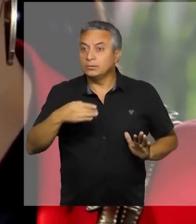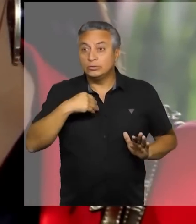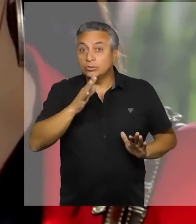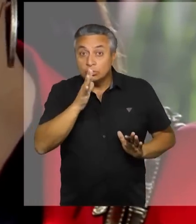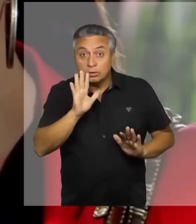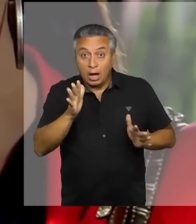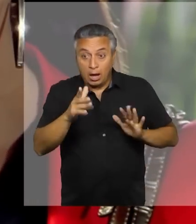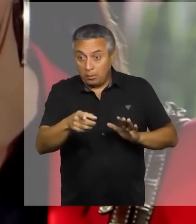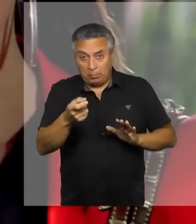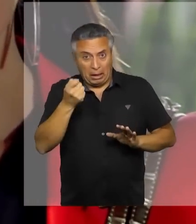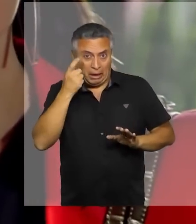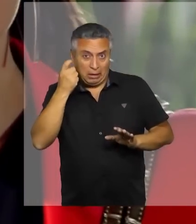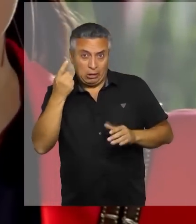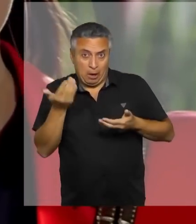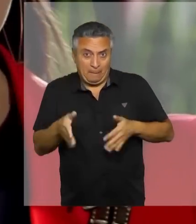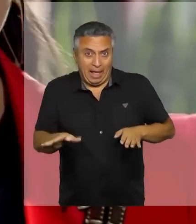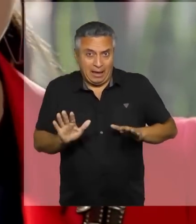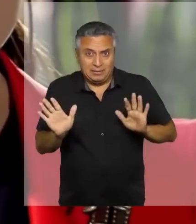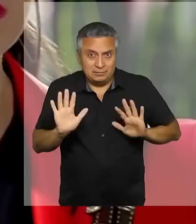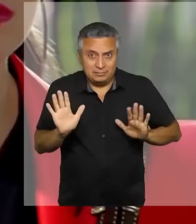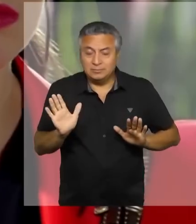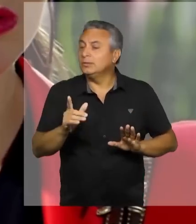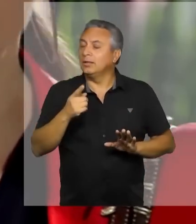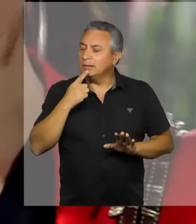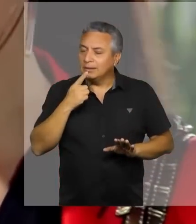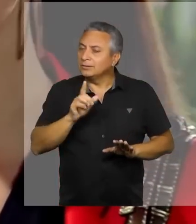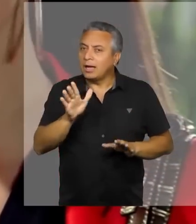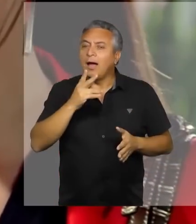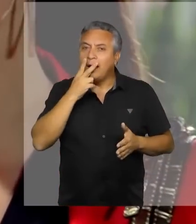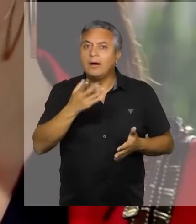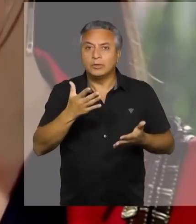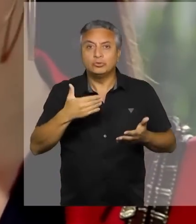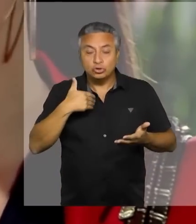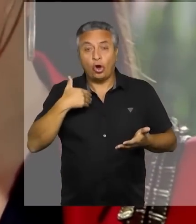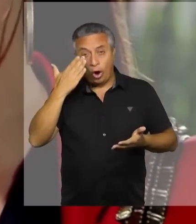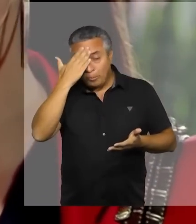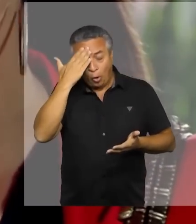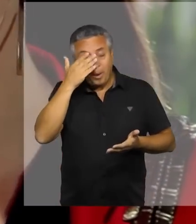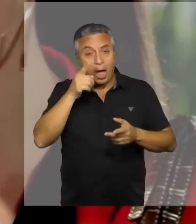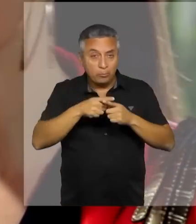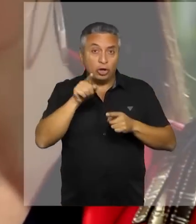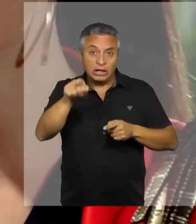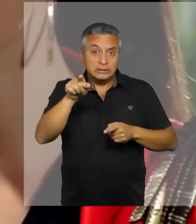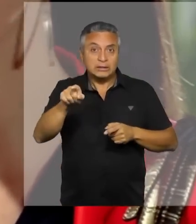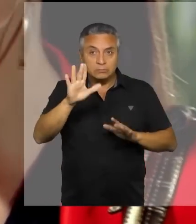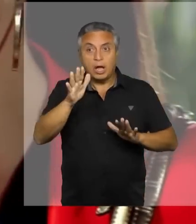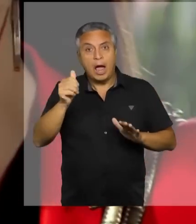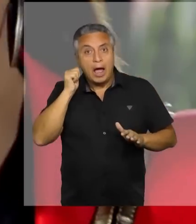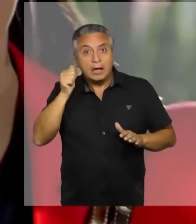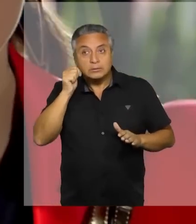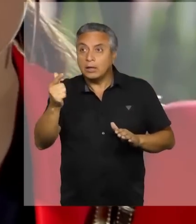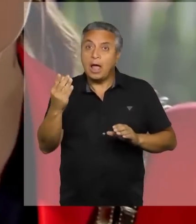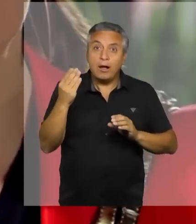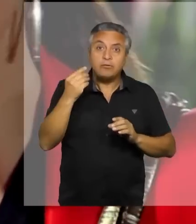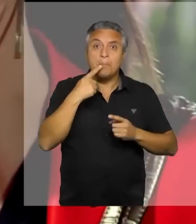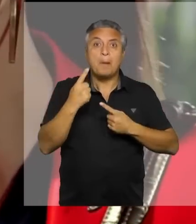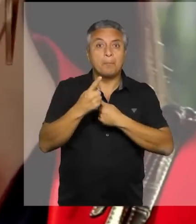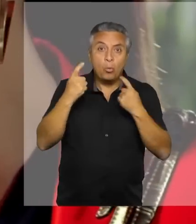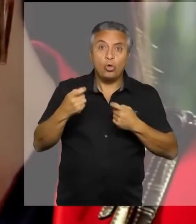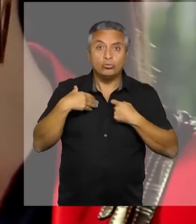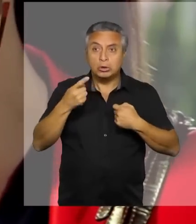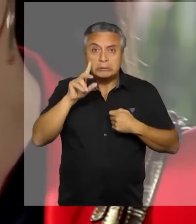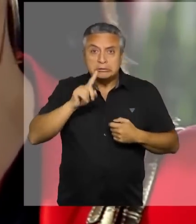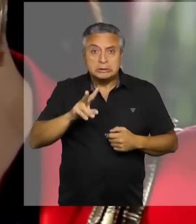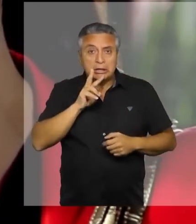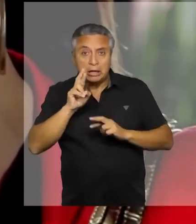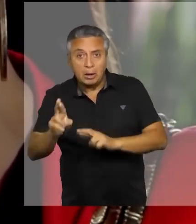me malinterpretó. No sé, a ver, como yo estaba preocupada por ti ayer, en una de esas ella me habló, me preguntó algo, yo no le contesté